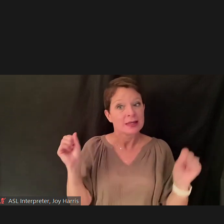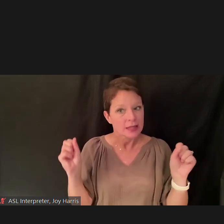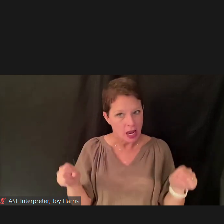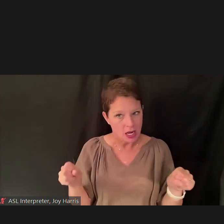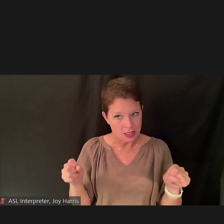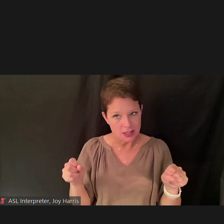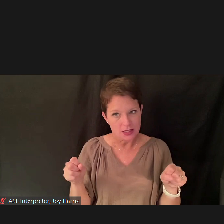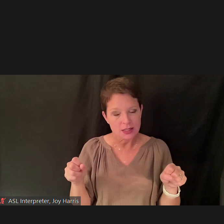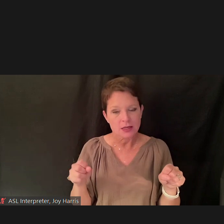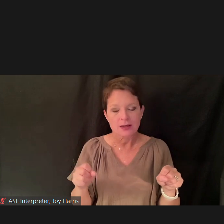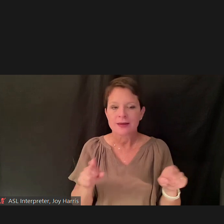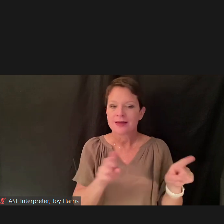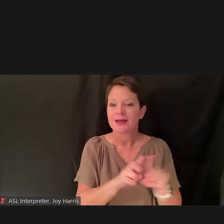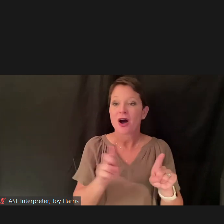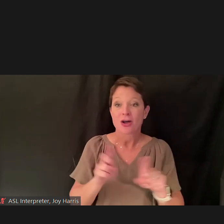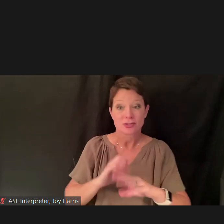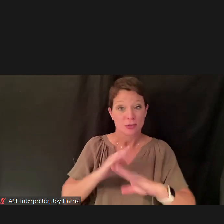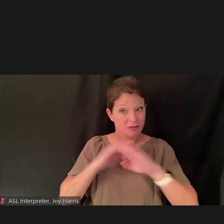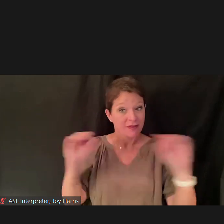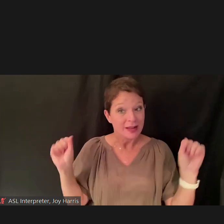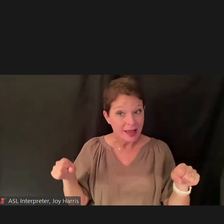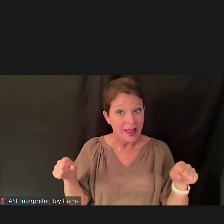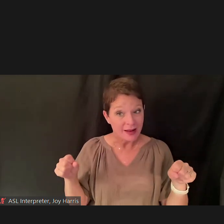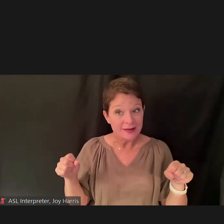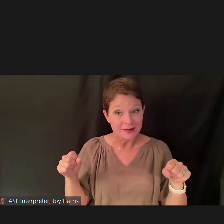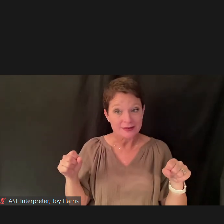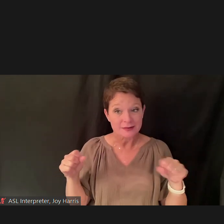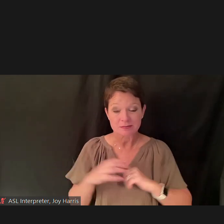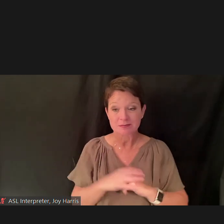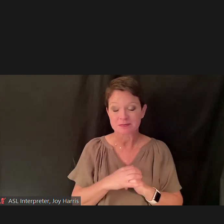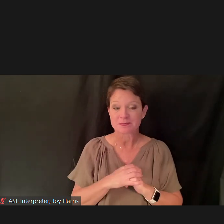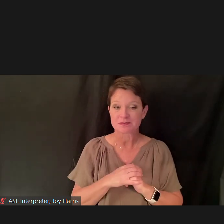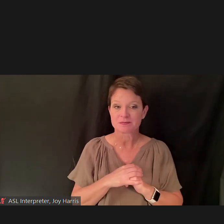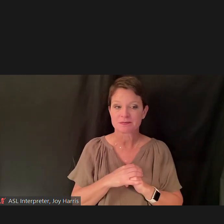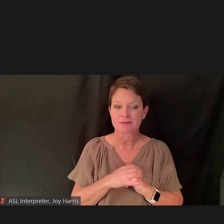Aunque la exposición al calor puede ser mortal, es